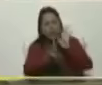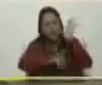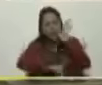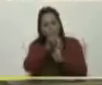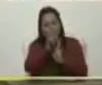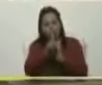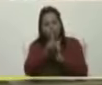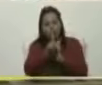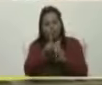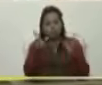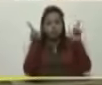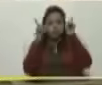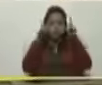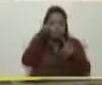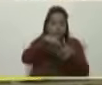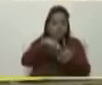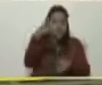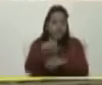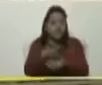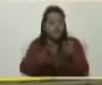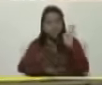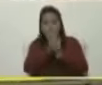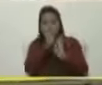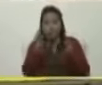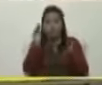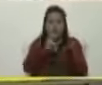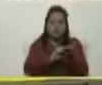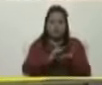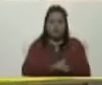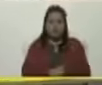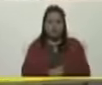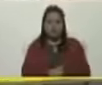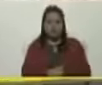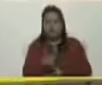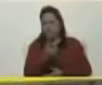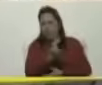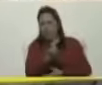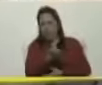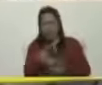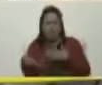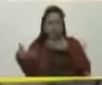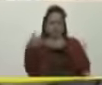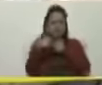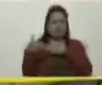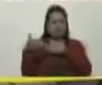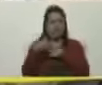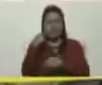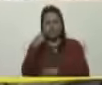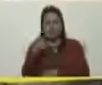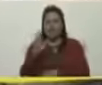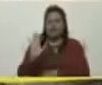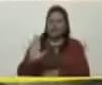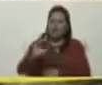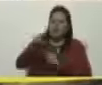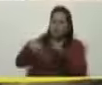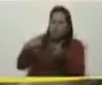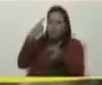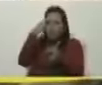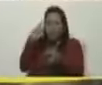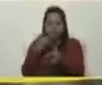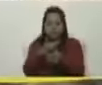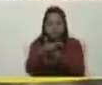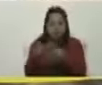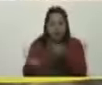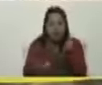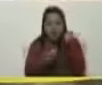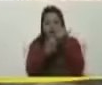retomarse, pero retomarse de verdad, no quizás de manera atropellada, decir, bueno, en los próximos días se van a entregar créditos porque